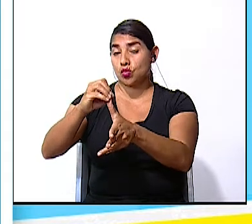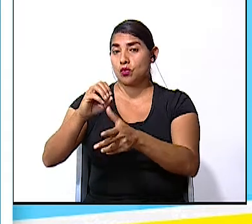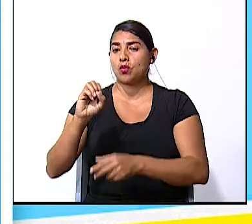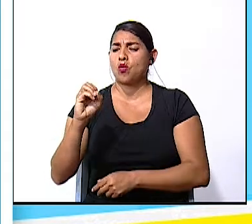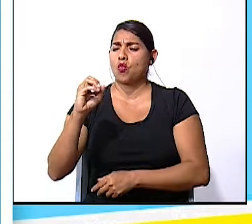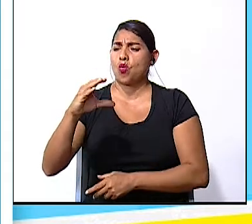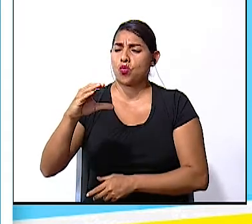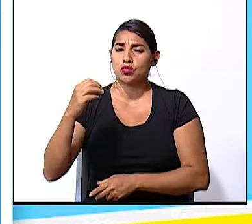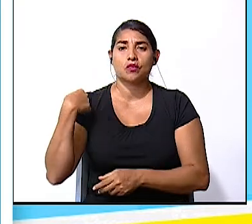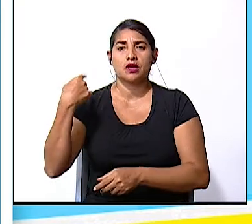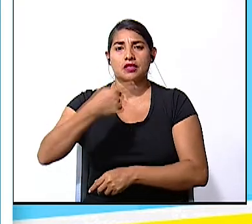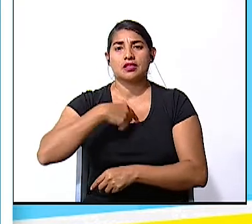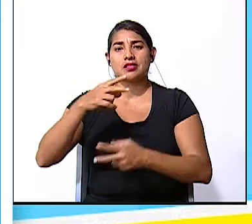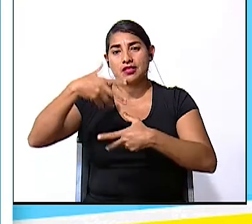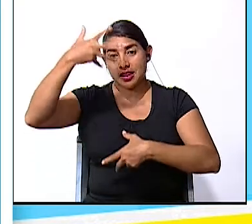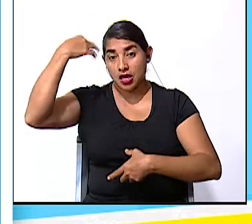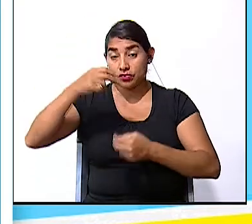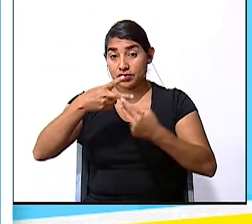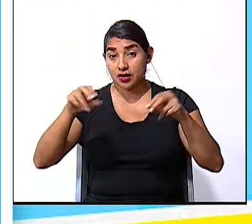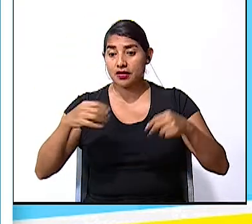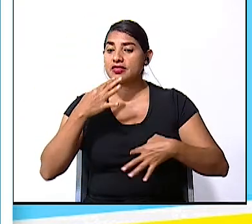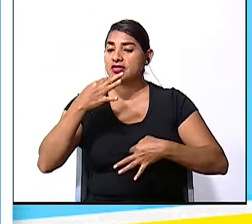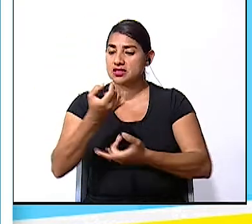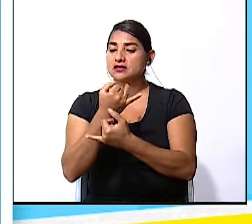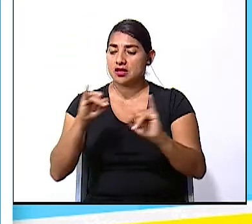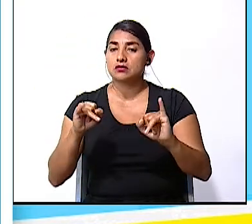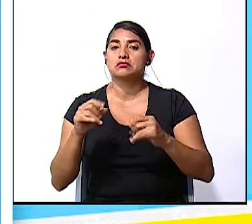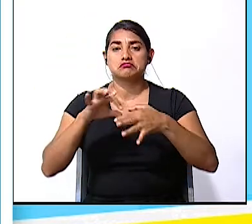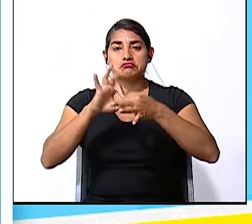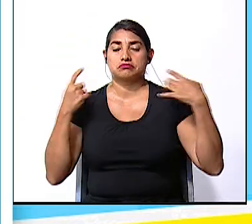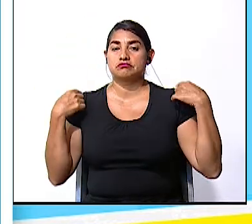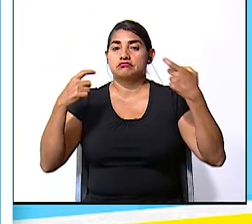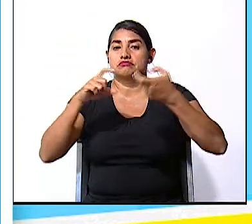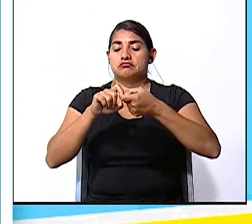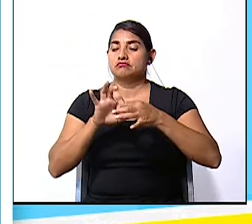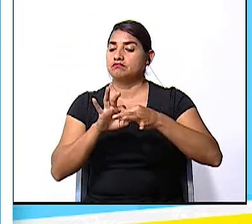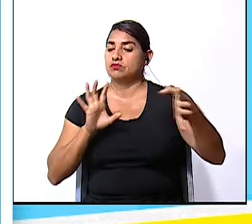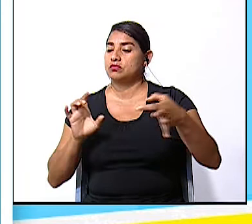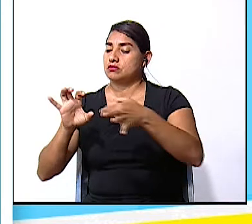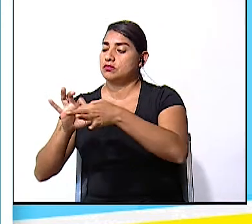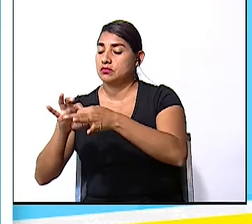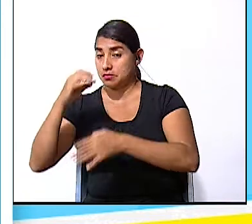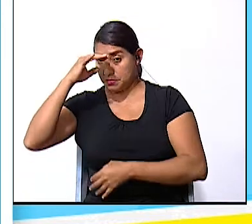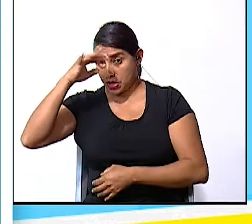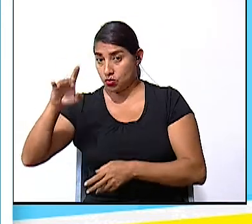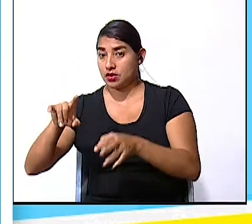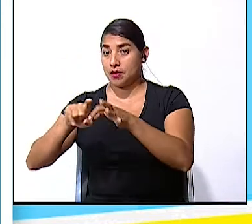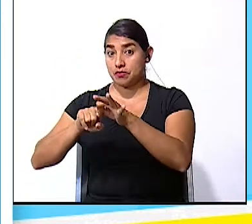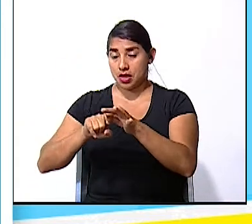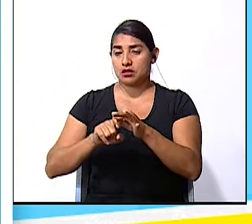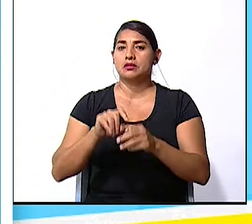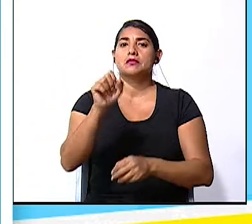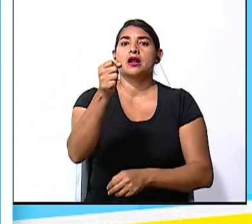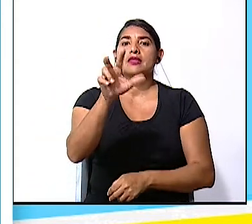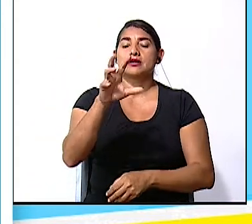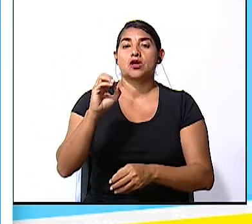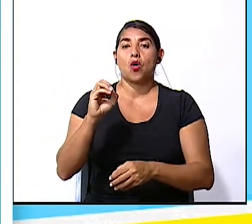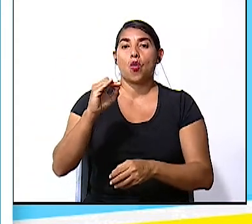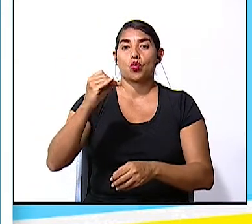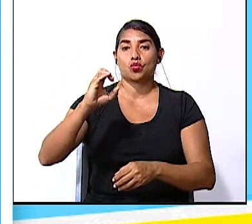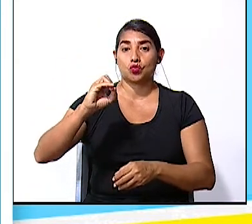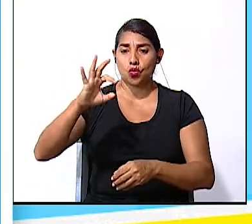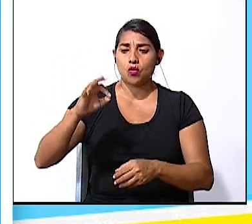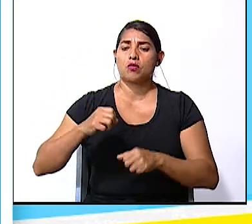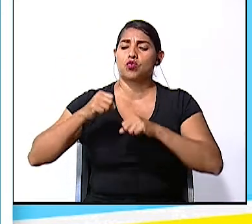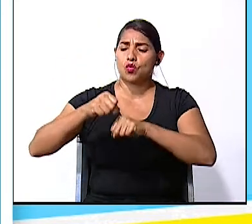Diputación Provincial de León, Nicaragua, decreta la independencia absoluta de España y la anexión a México. Para el 13 de octubre, el correo a